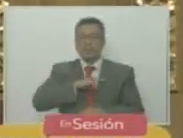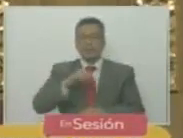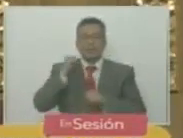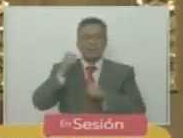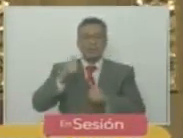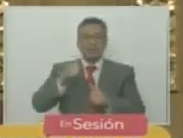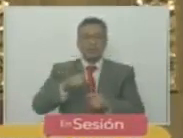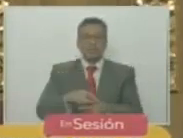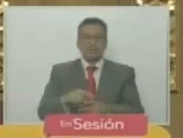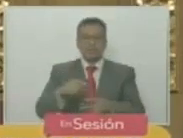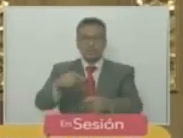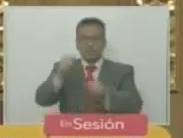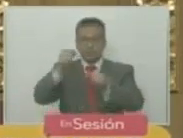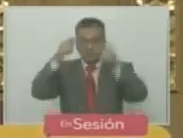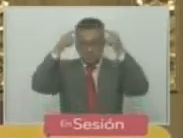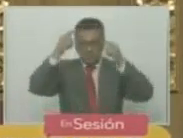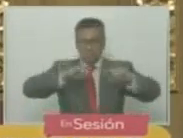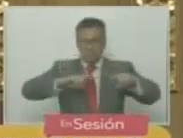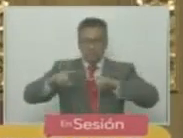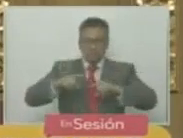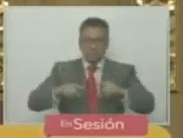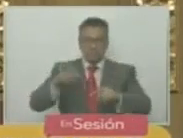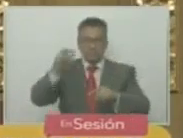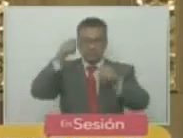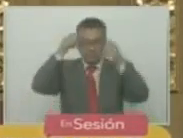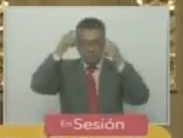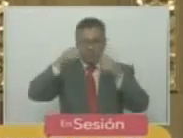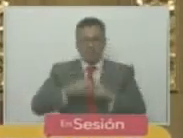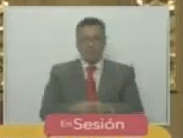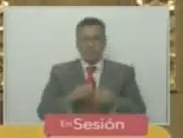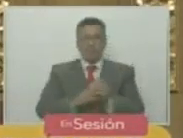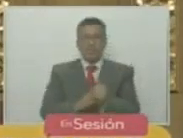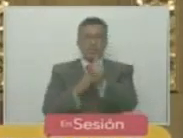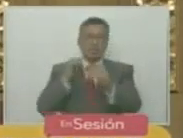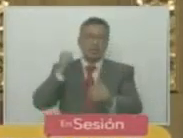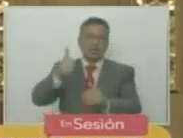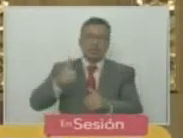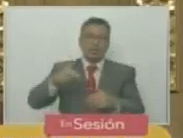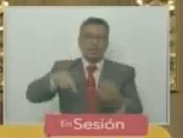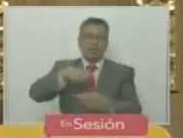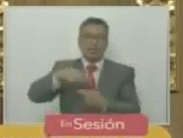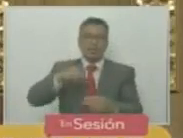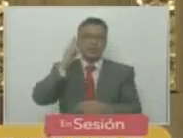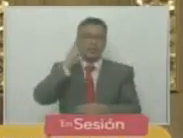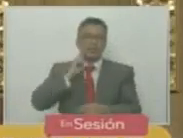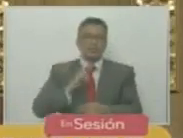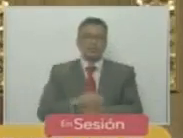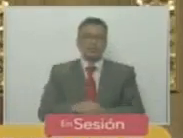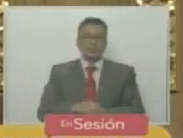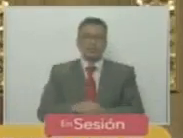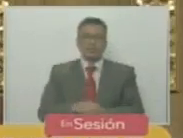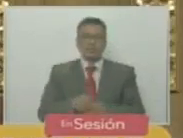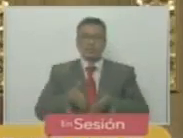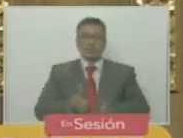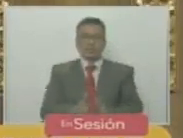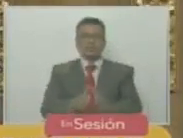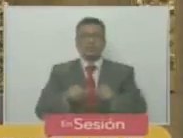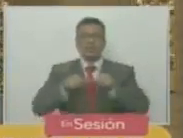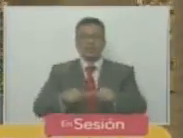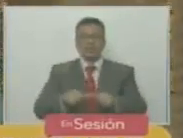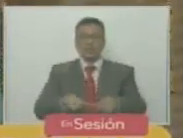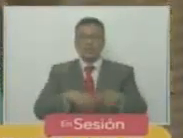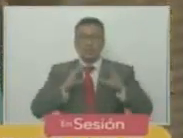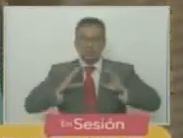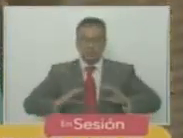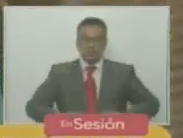comandante supremo Hugo Rafael Chávez Frías, líder eterno de la Revolución Bolivariana, quien nació para quedarse en el alma y